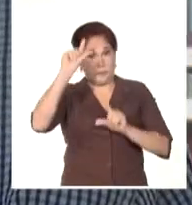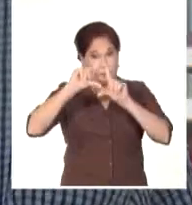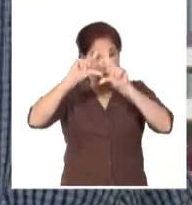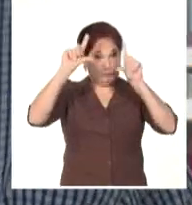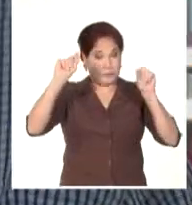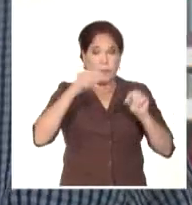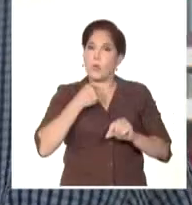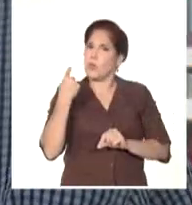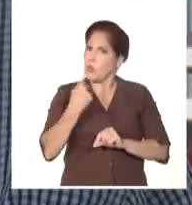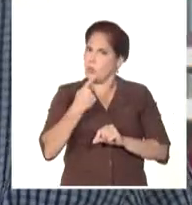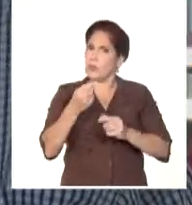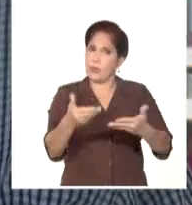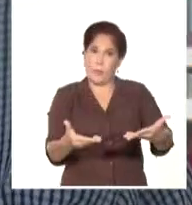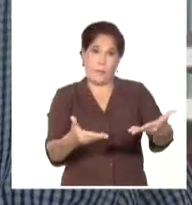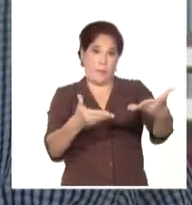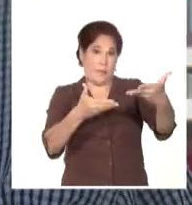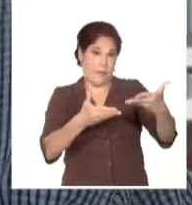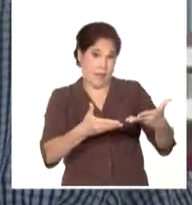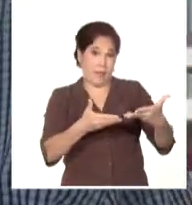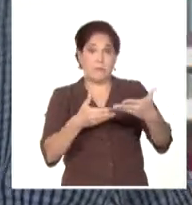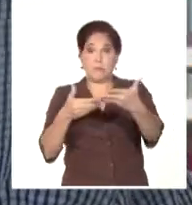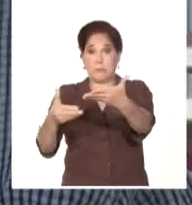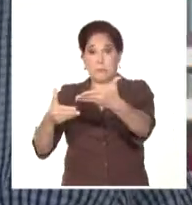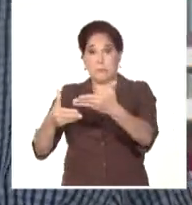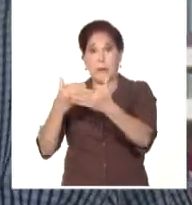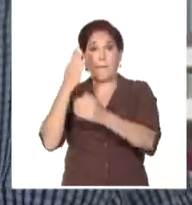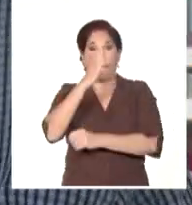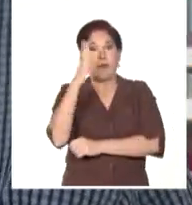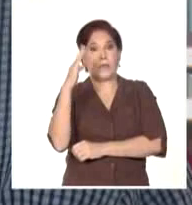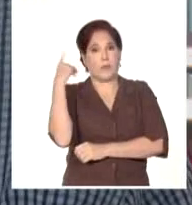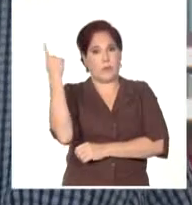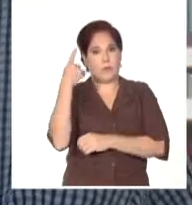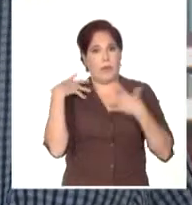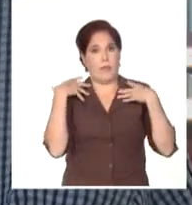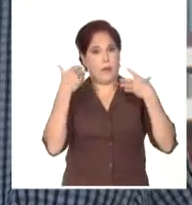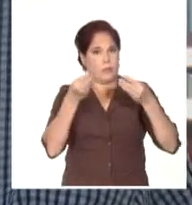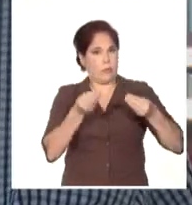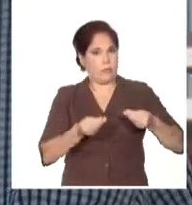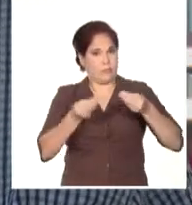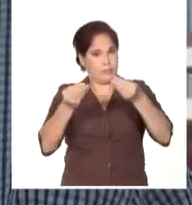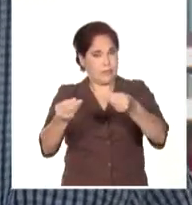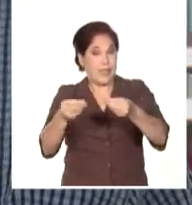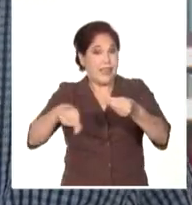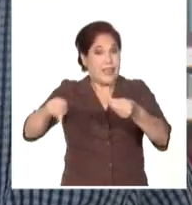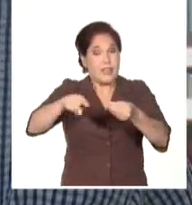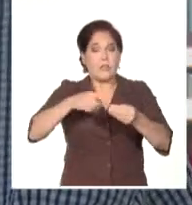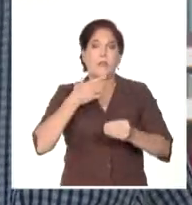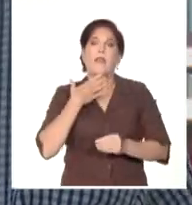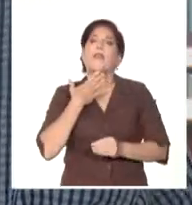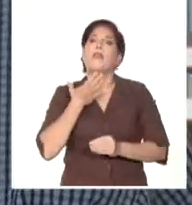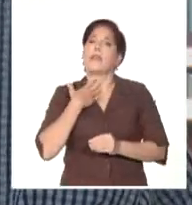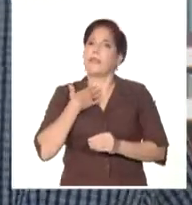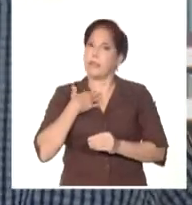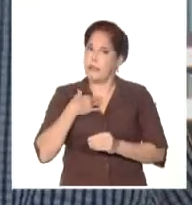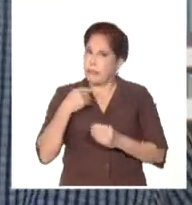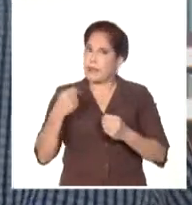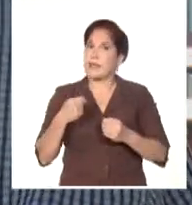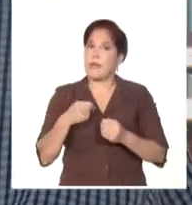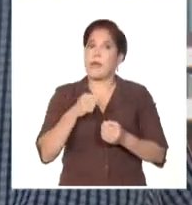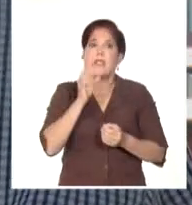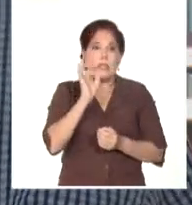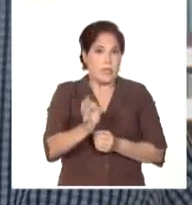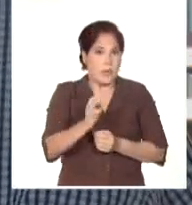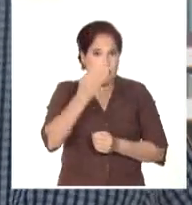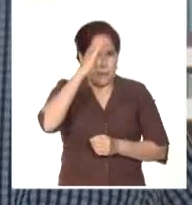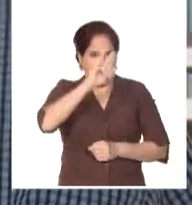que estemos entregando este plaquet en la Biblioteca Nacional a su director tiene mucho que ver con el deseo de que donde quiera que haya